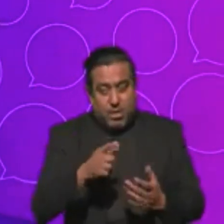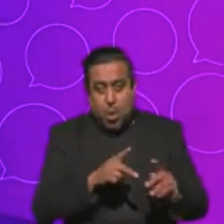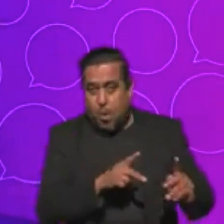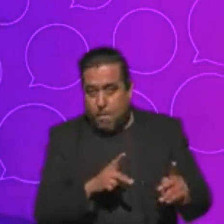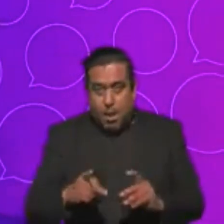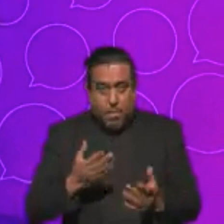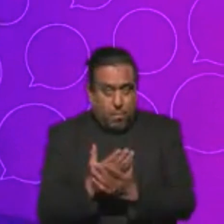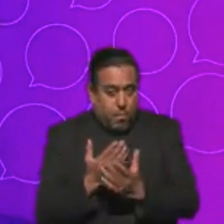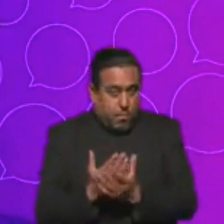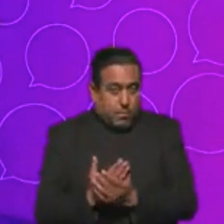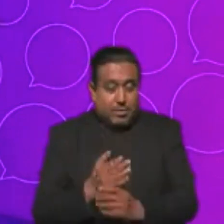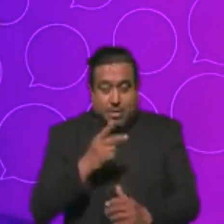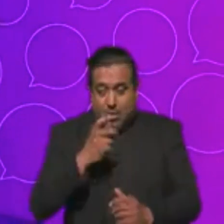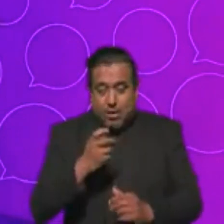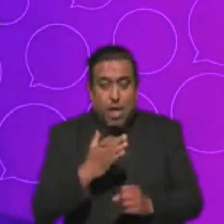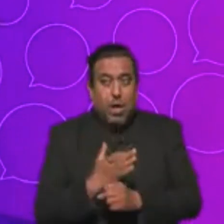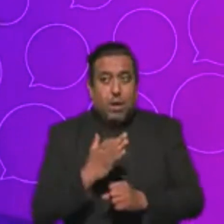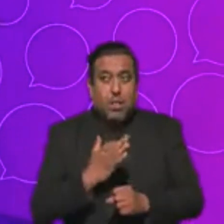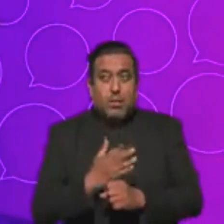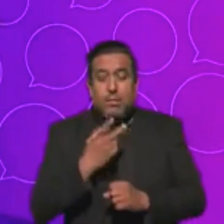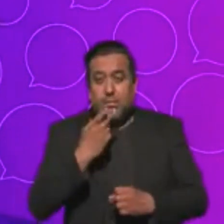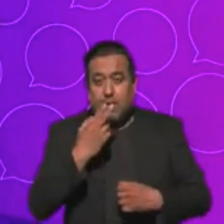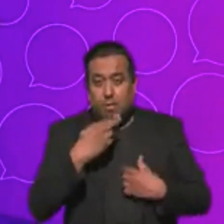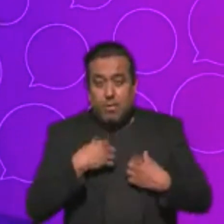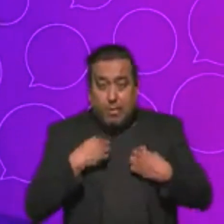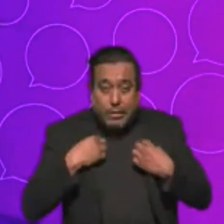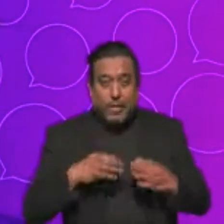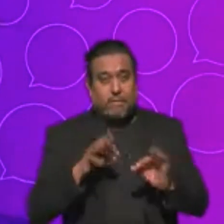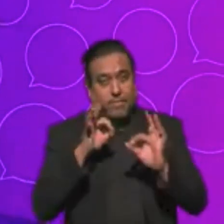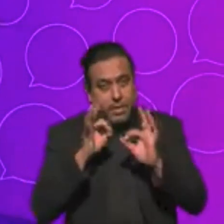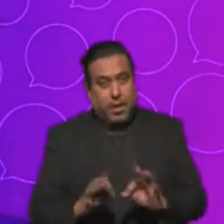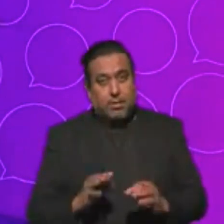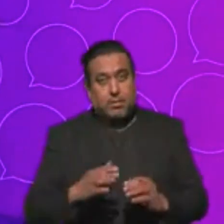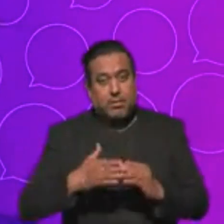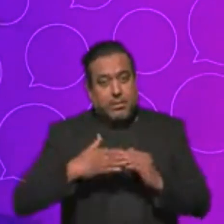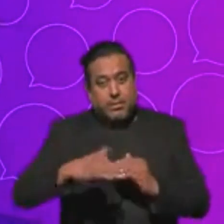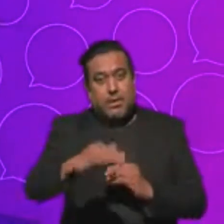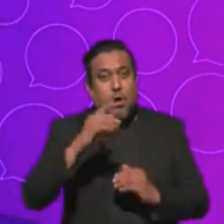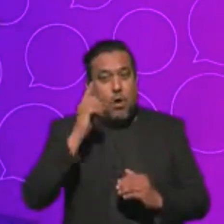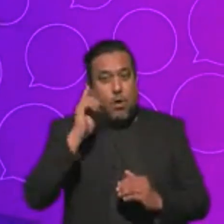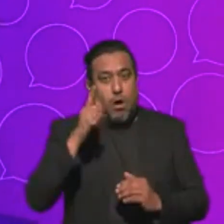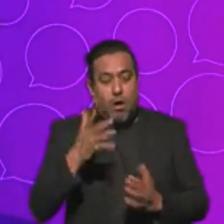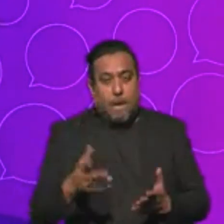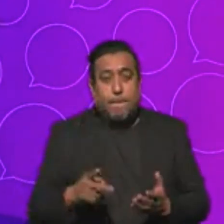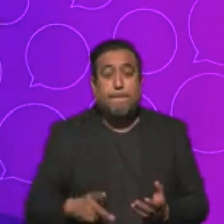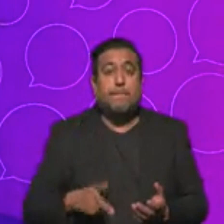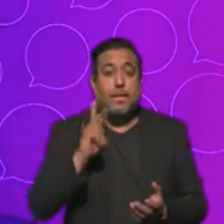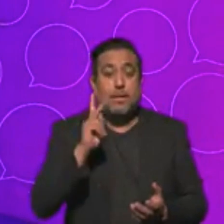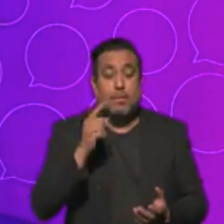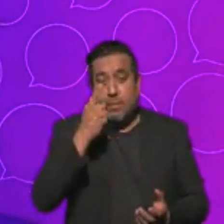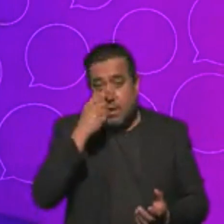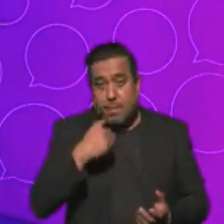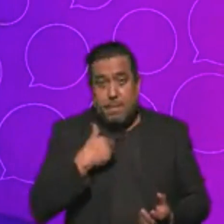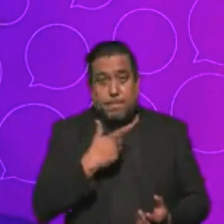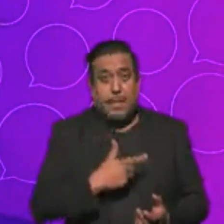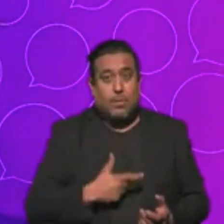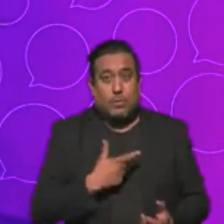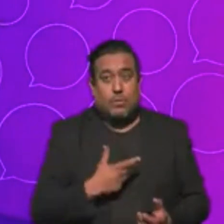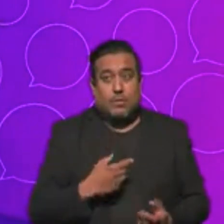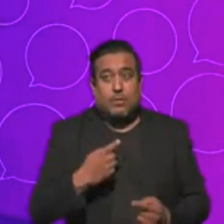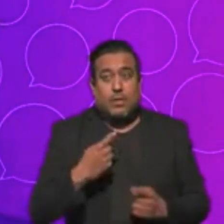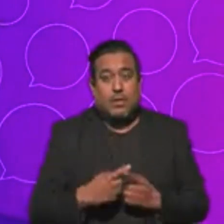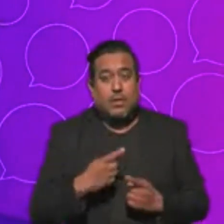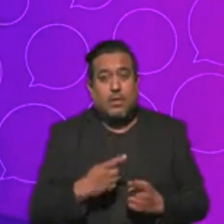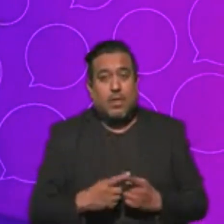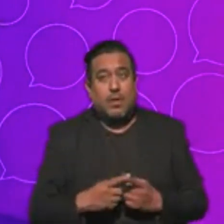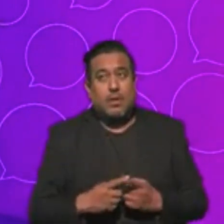proponiendo los planes que estamos tratando de llevar a cabo pues sean eficaces y se y se logren no pero también me gustaría mucho que alguien más voy a tratar de